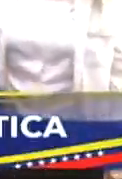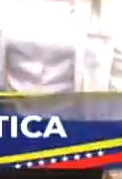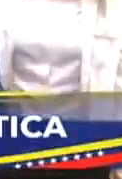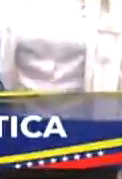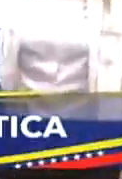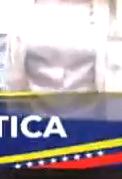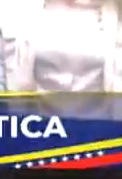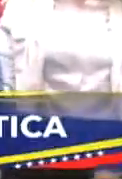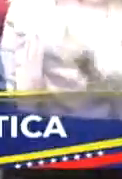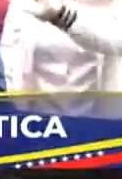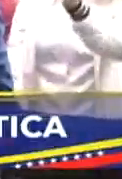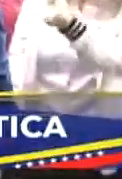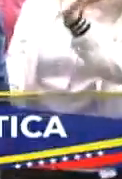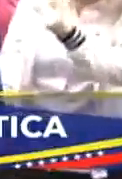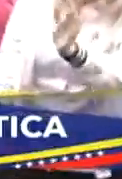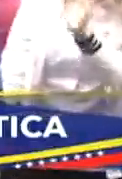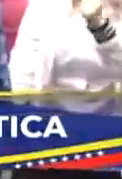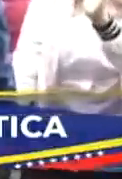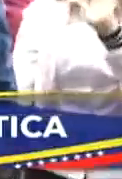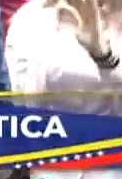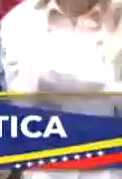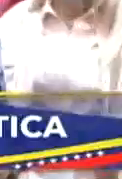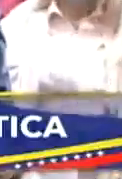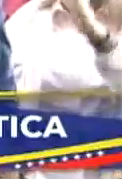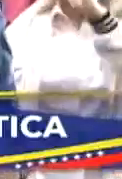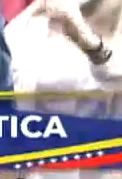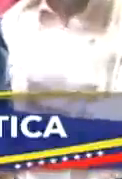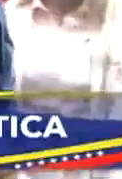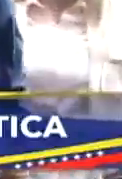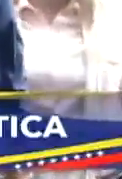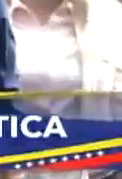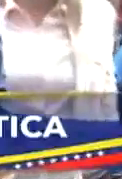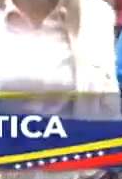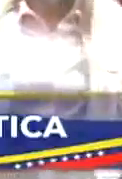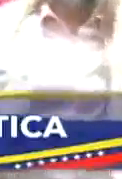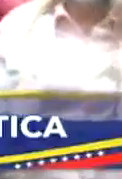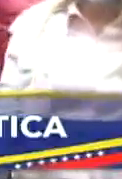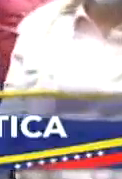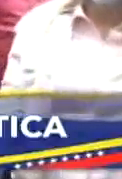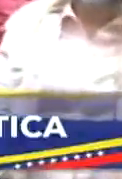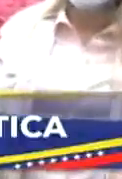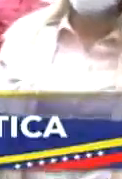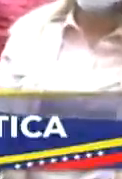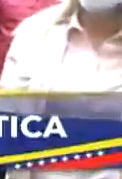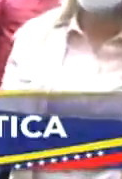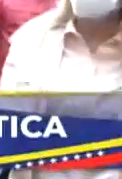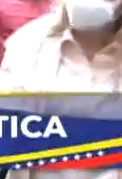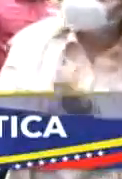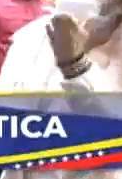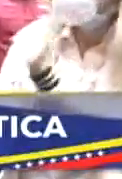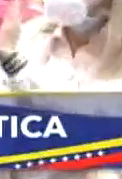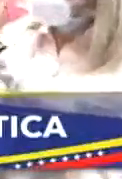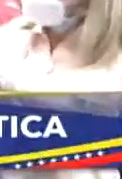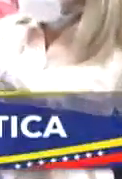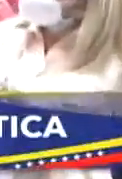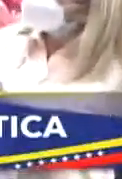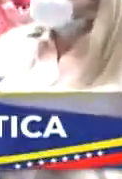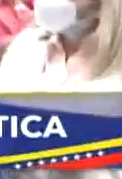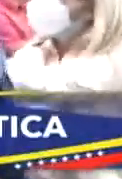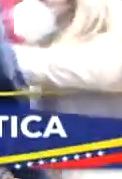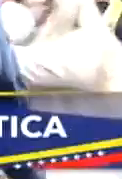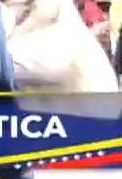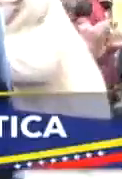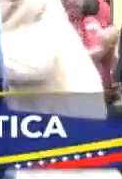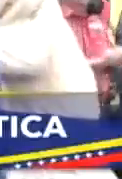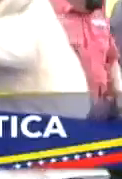de lo que ha sido la participación de la juventud durante esta jornada. En las pantallas de Venezolana de Televisión